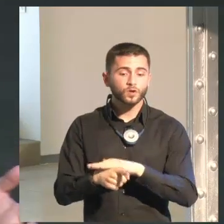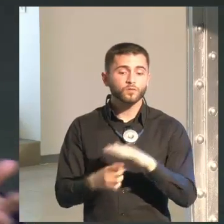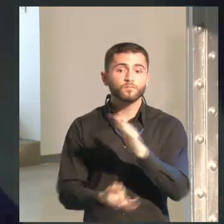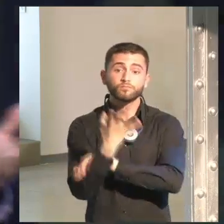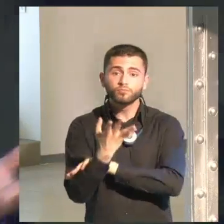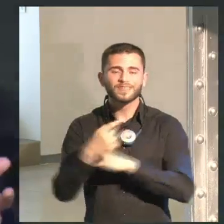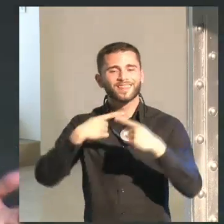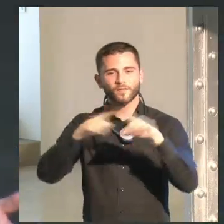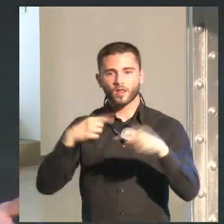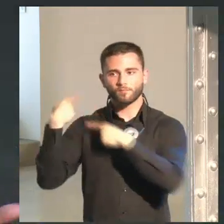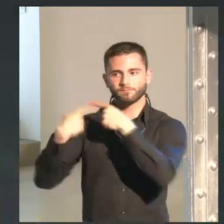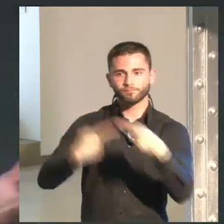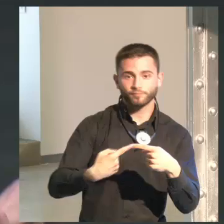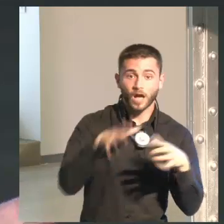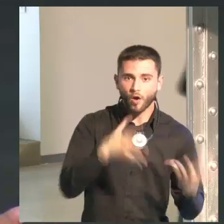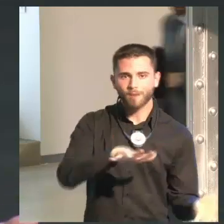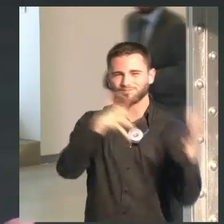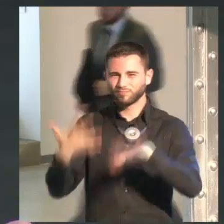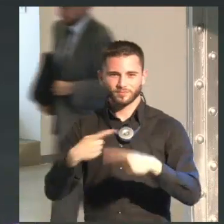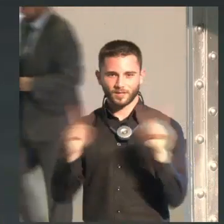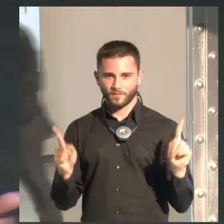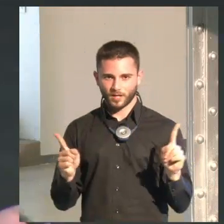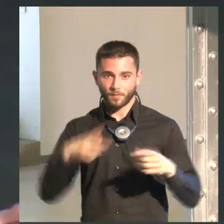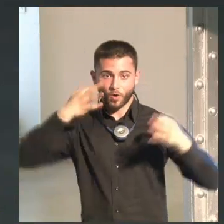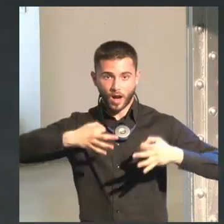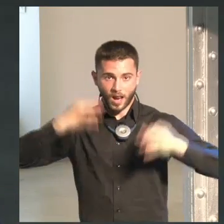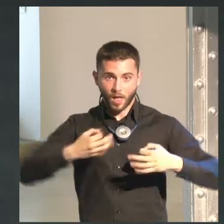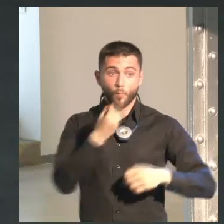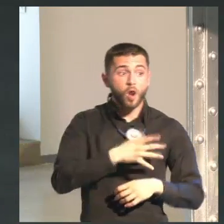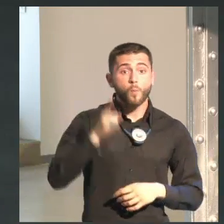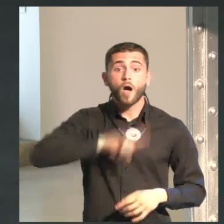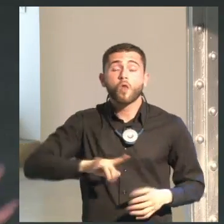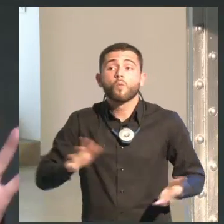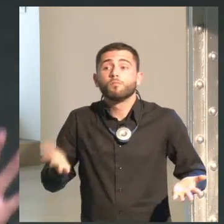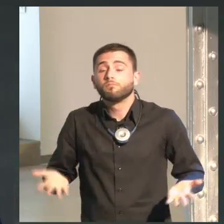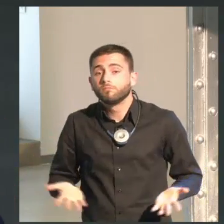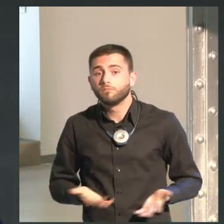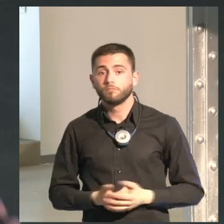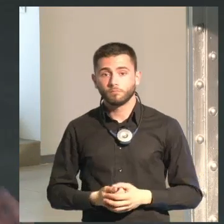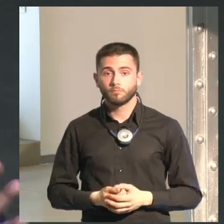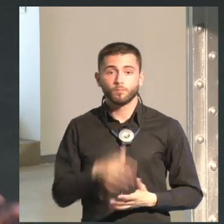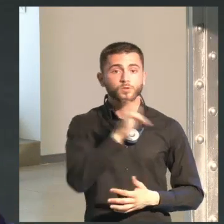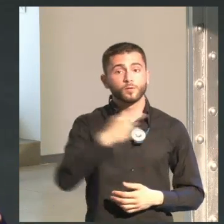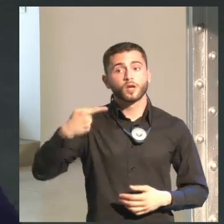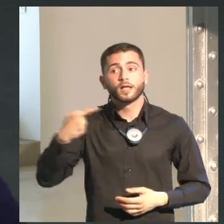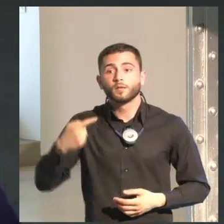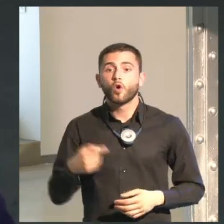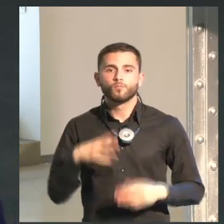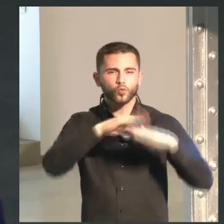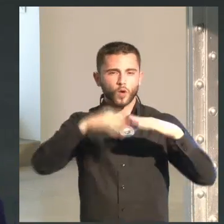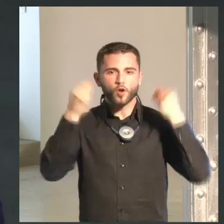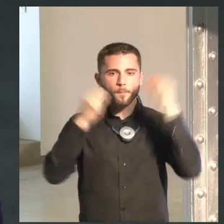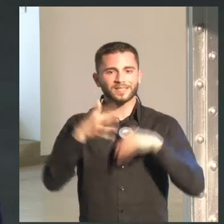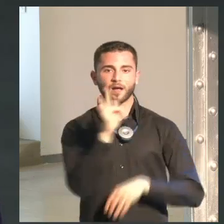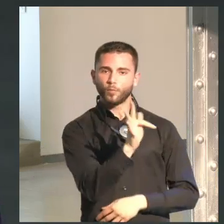más tradicionales. Pero esa es la realidad con la que eso es bueno o es malo. Los usuarios en principio lo valoran positivamente porque ahí